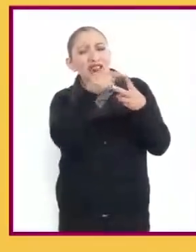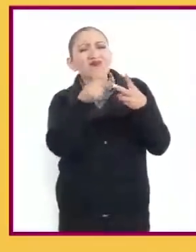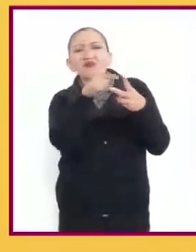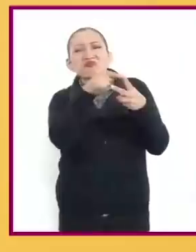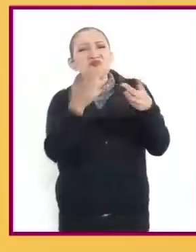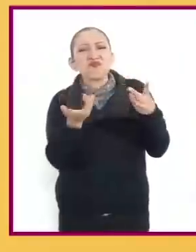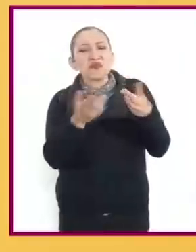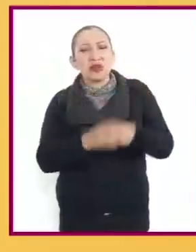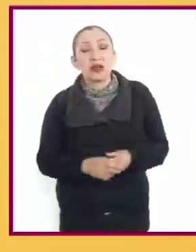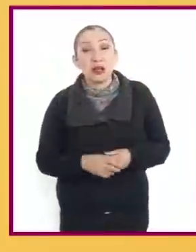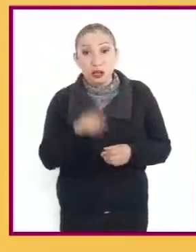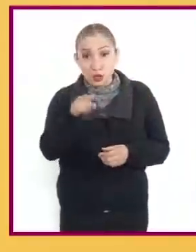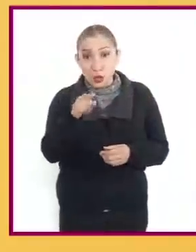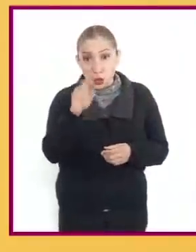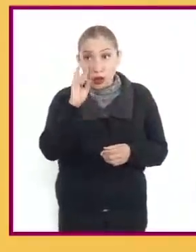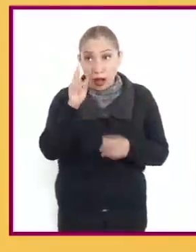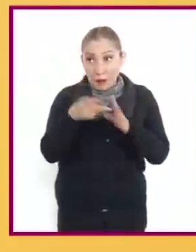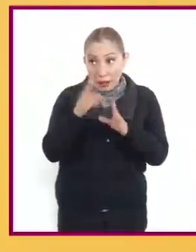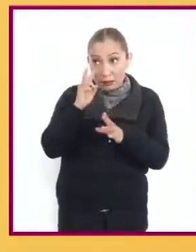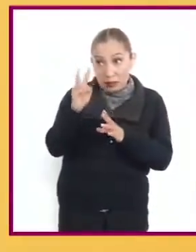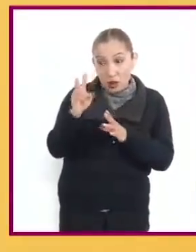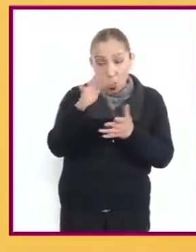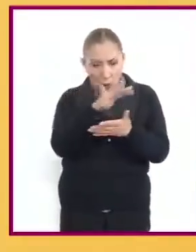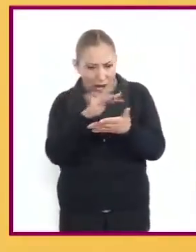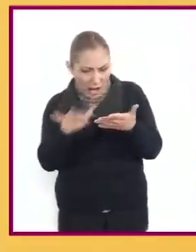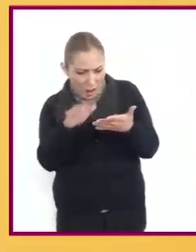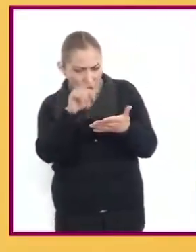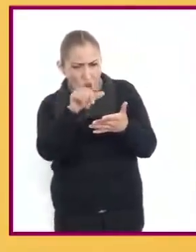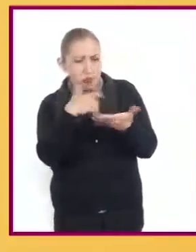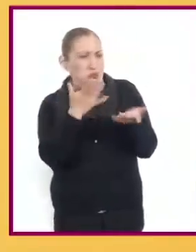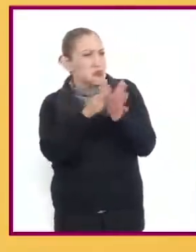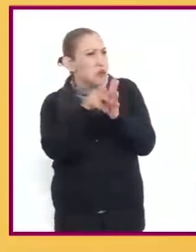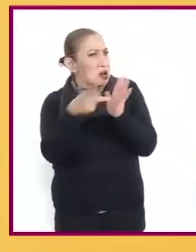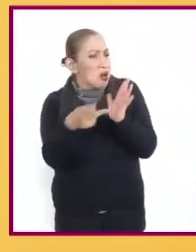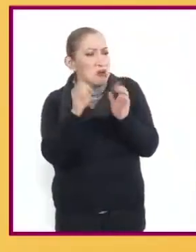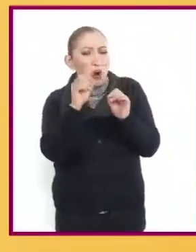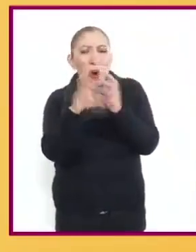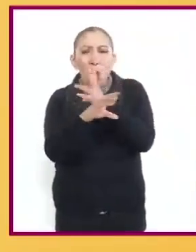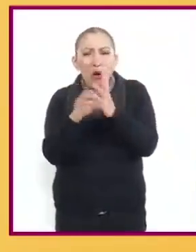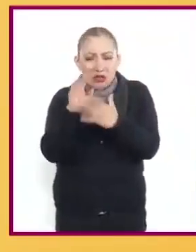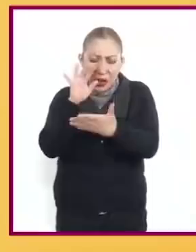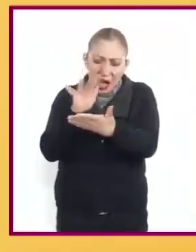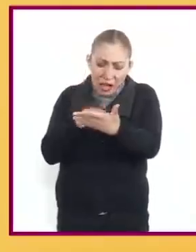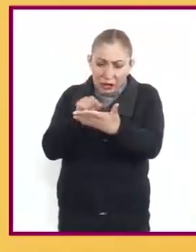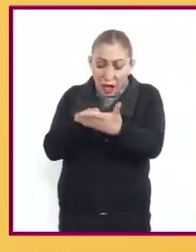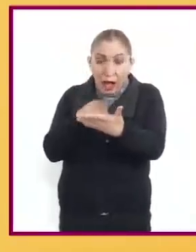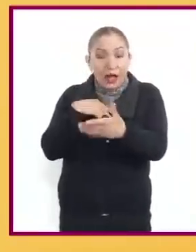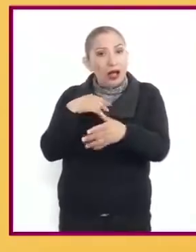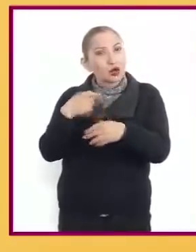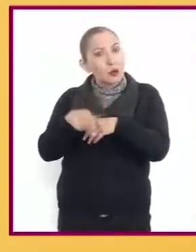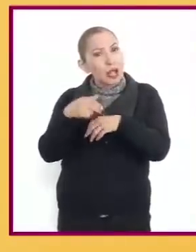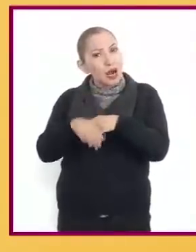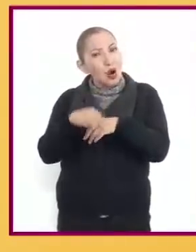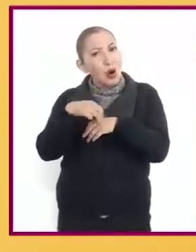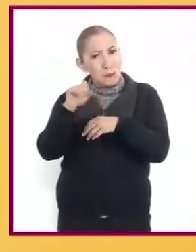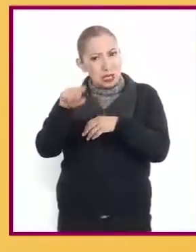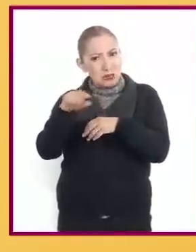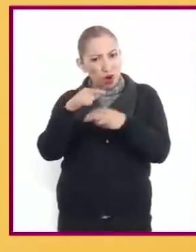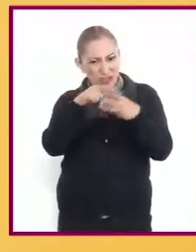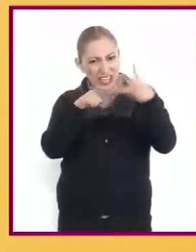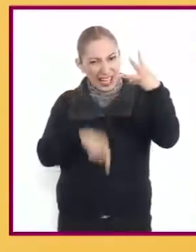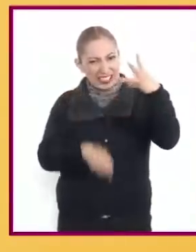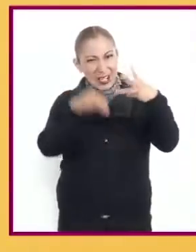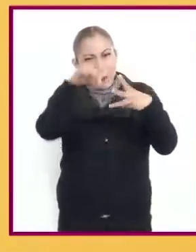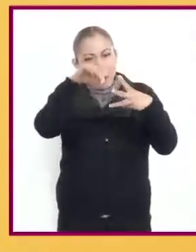una? ¿Alguna vez han visto o leído algún artículo o nota que haya usado las medidas de tendencia central